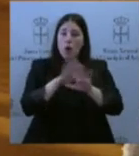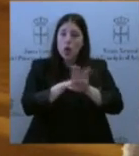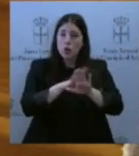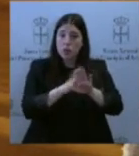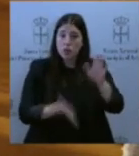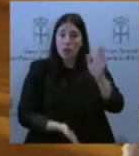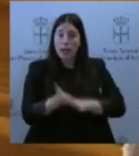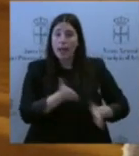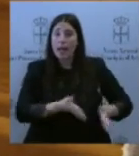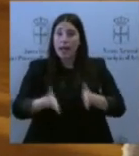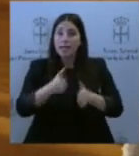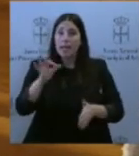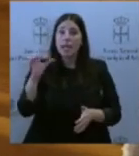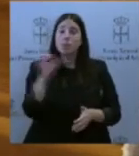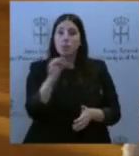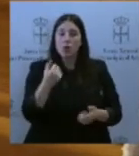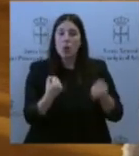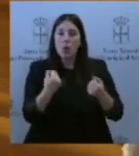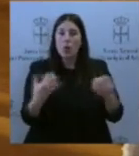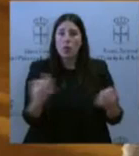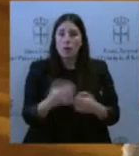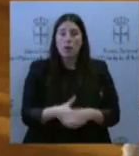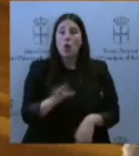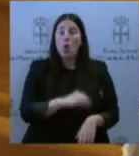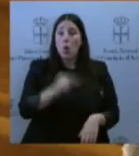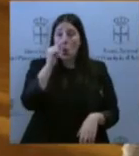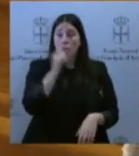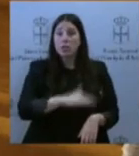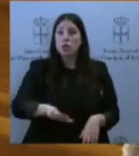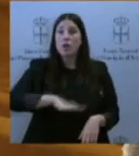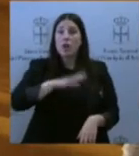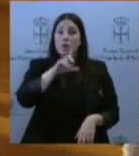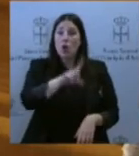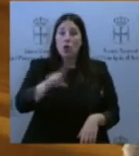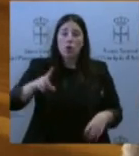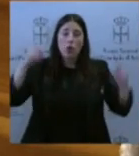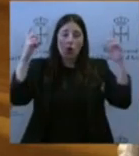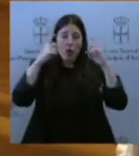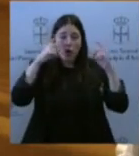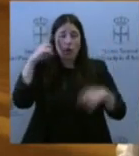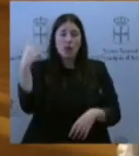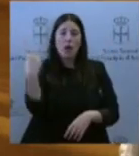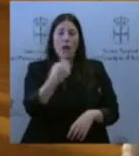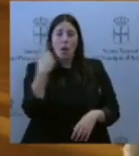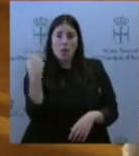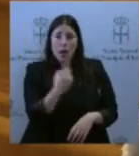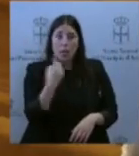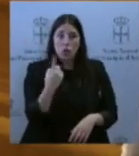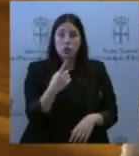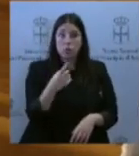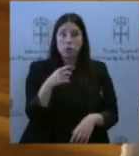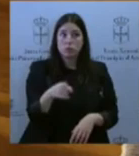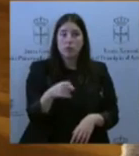diciembre de 2020, con problemas de rendimiento escolar, dolor de cabeza, mareos, donde le citan 2020 para el 15 de mayo de 2023.